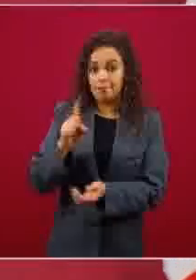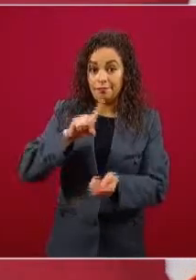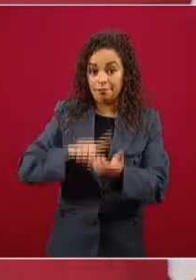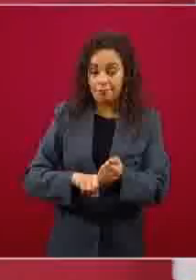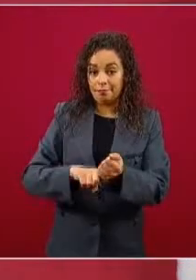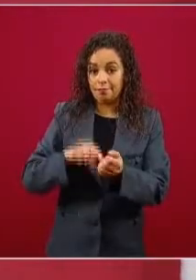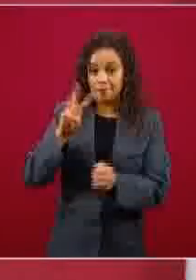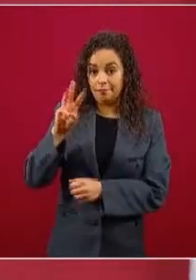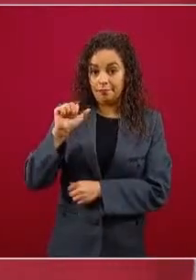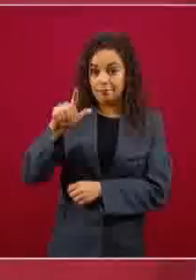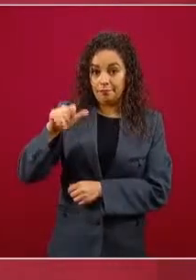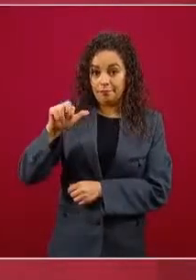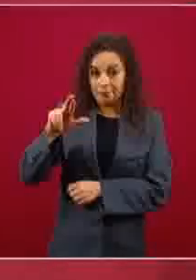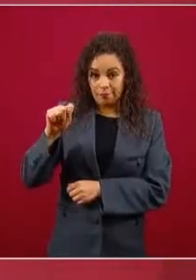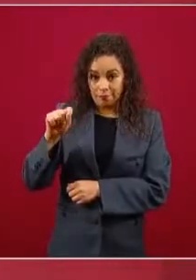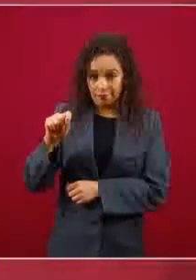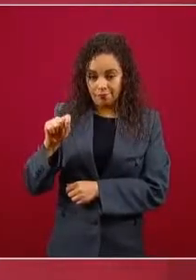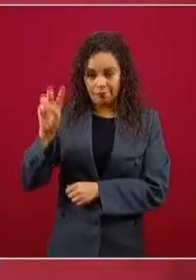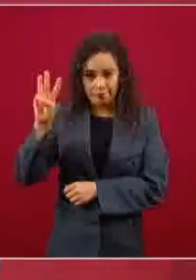miren, ¿nos alcanzaría